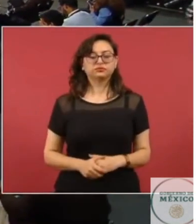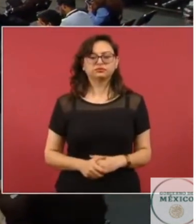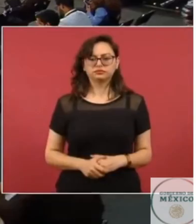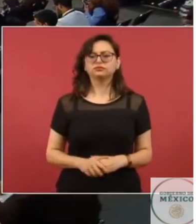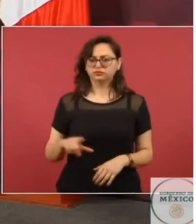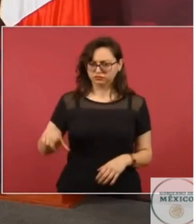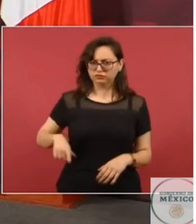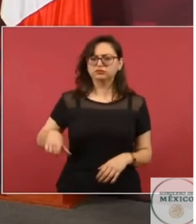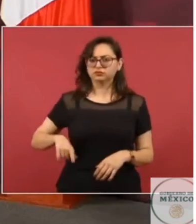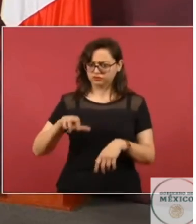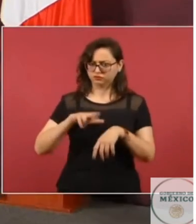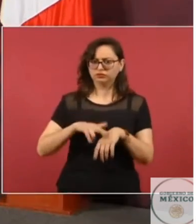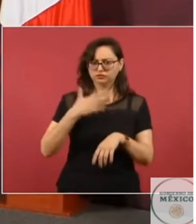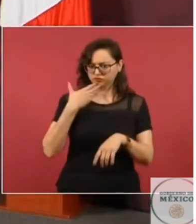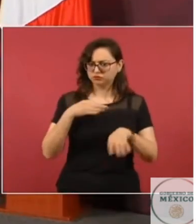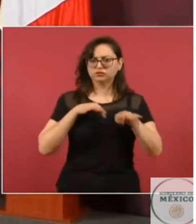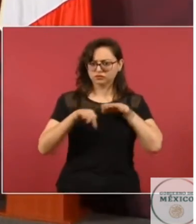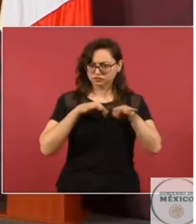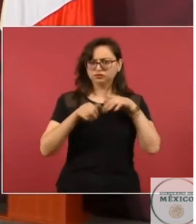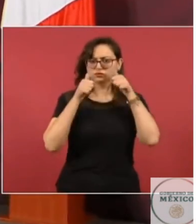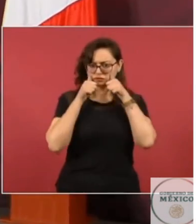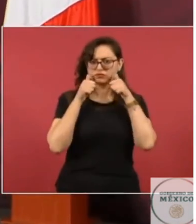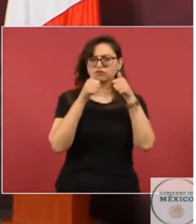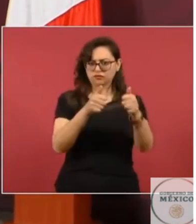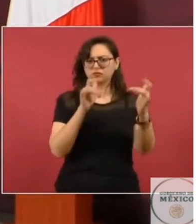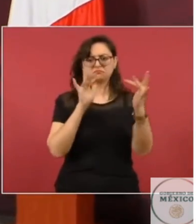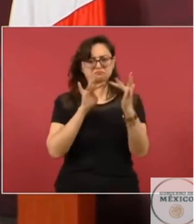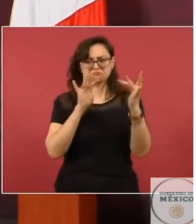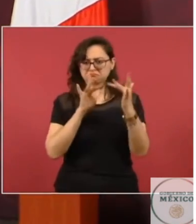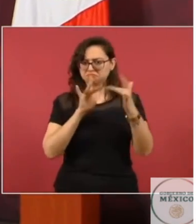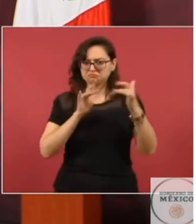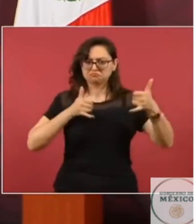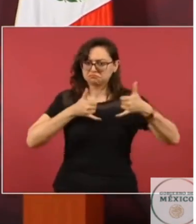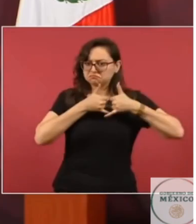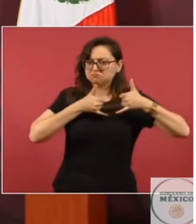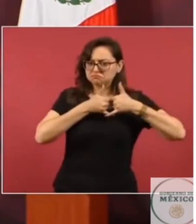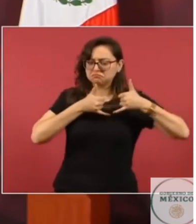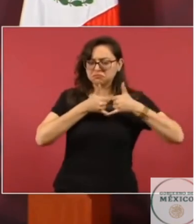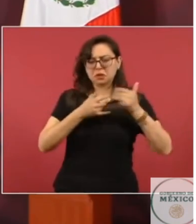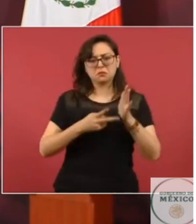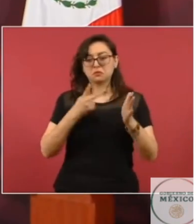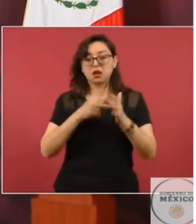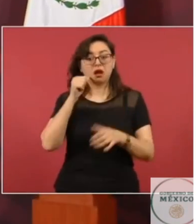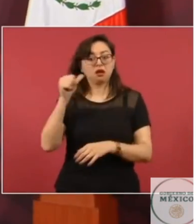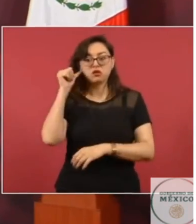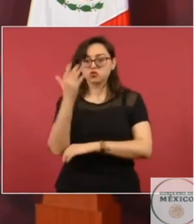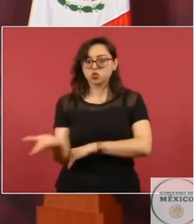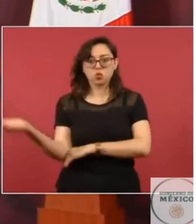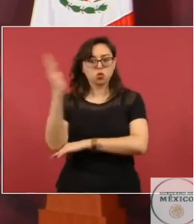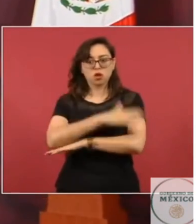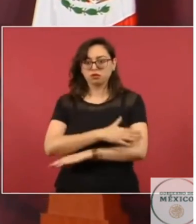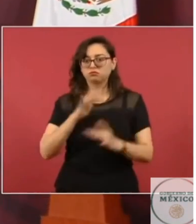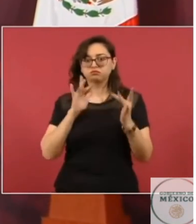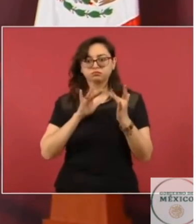trabajando en eso. Tenemos comunicación constante con él. Ayer todo el día. ¿Está trabajando con